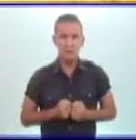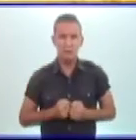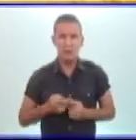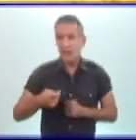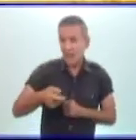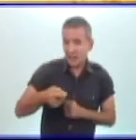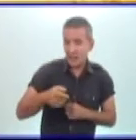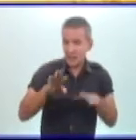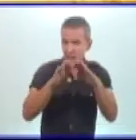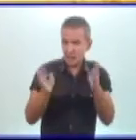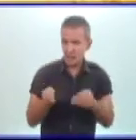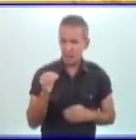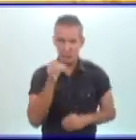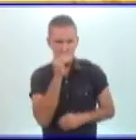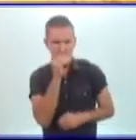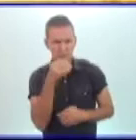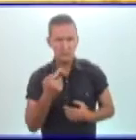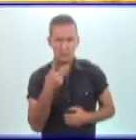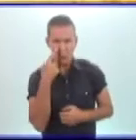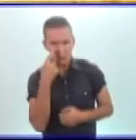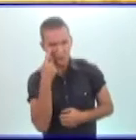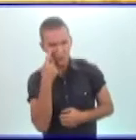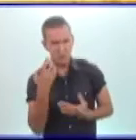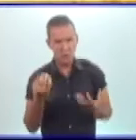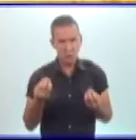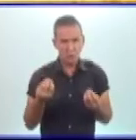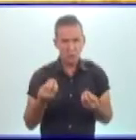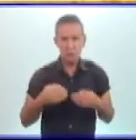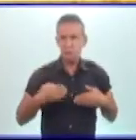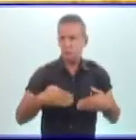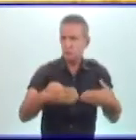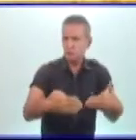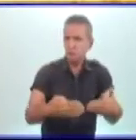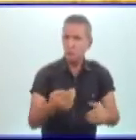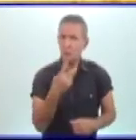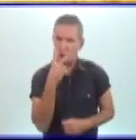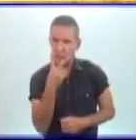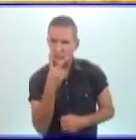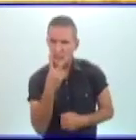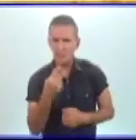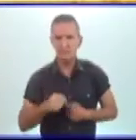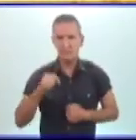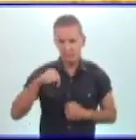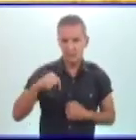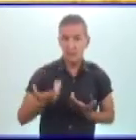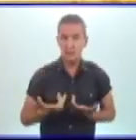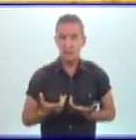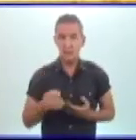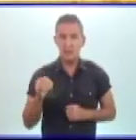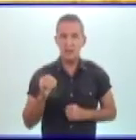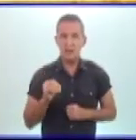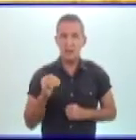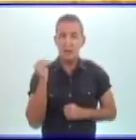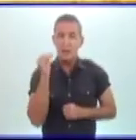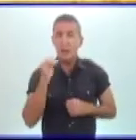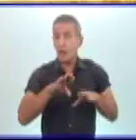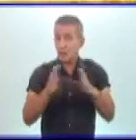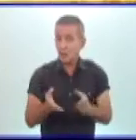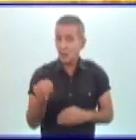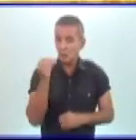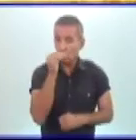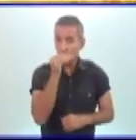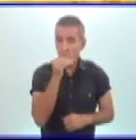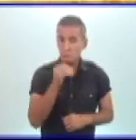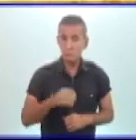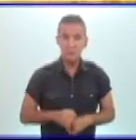acercarte al mundo moderno, vas a conocer muchos de los adelantos que hoy existen. Le debemos al mundo moderno la electricidad, el